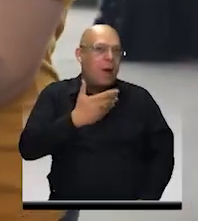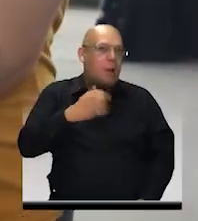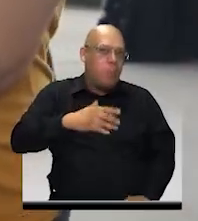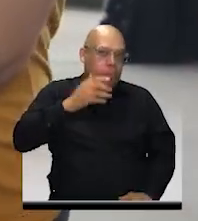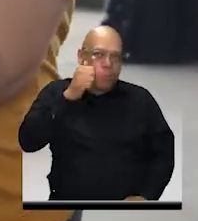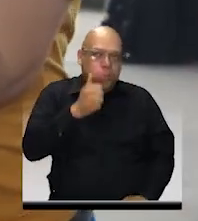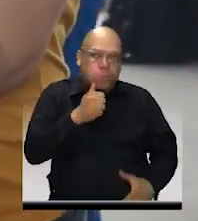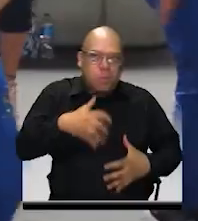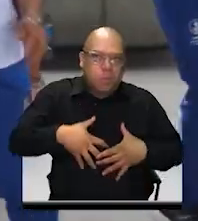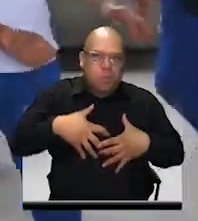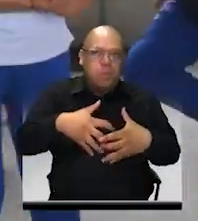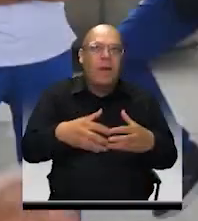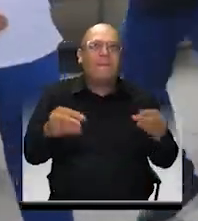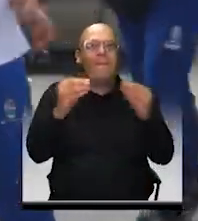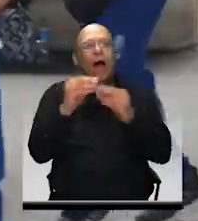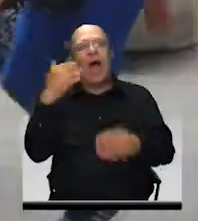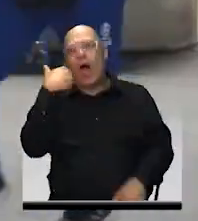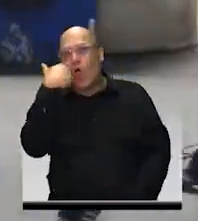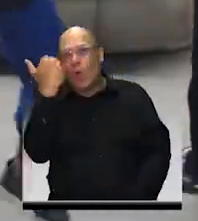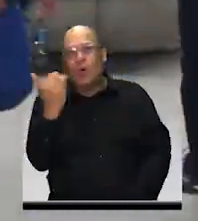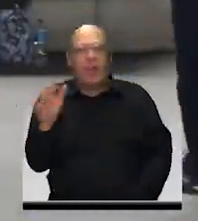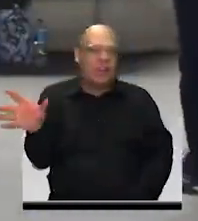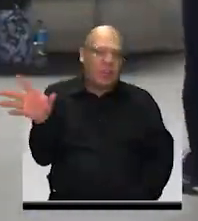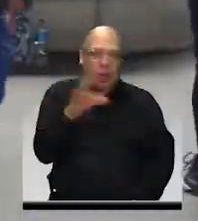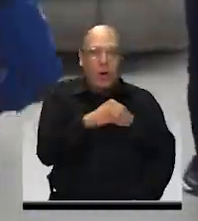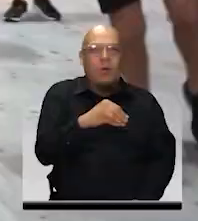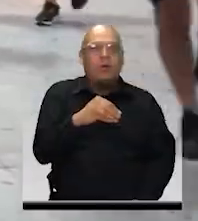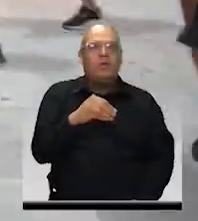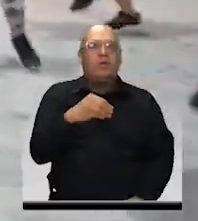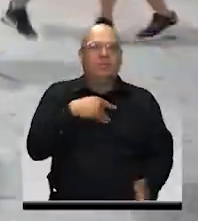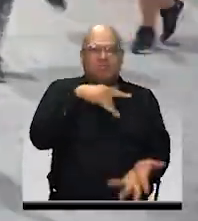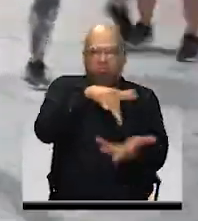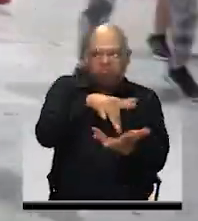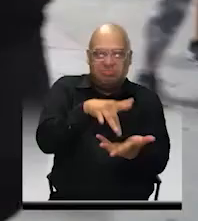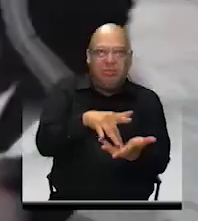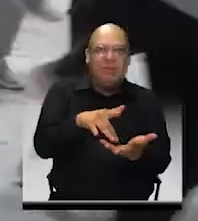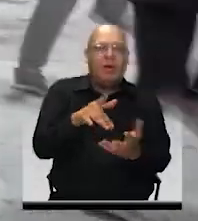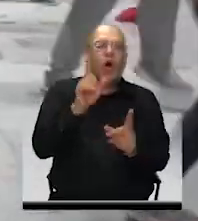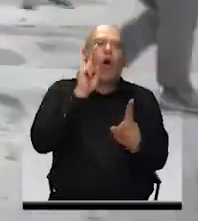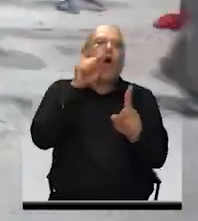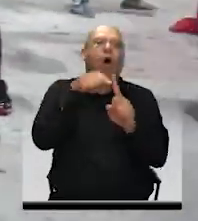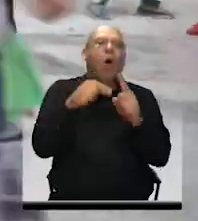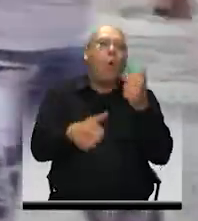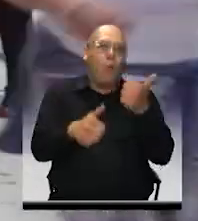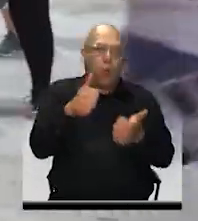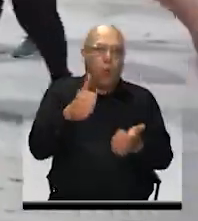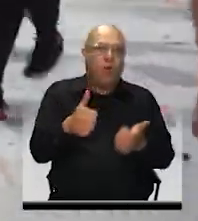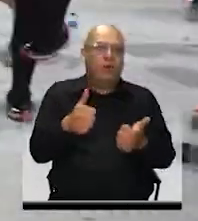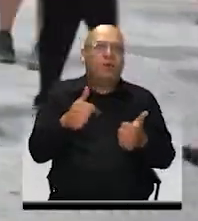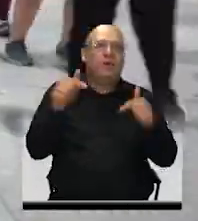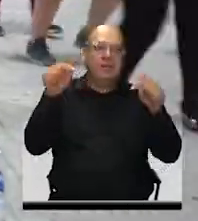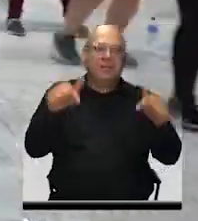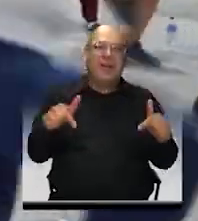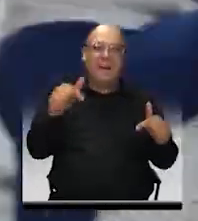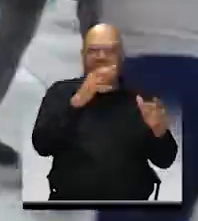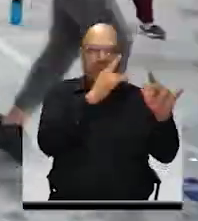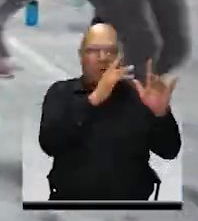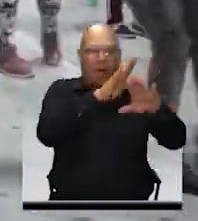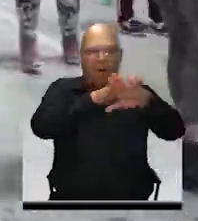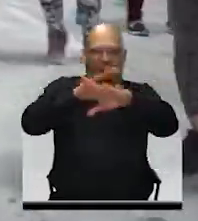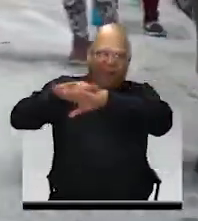adultos y adultos mayores se unieron a esta gran movilización que tuvo como objetivo llevar un mensaje a los